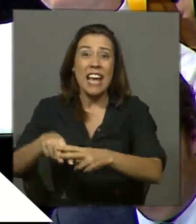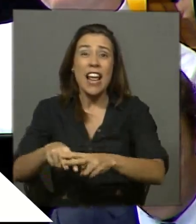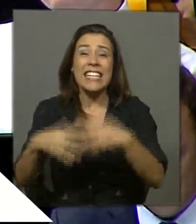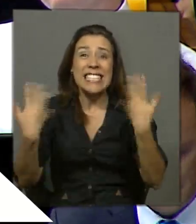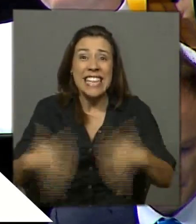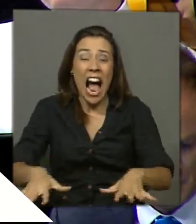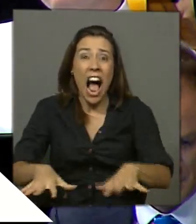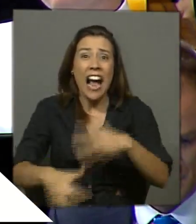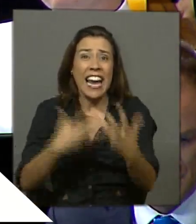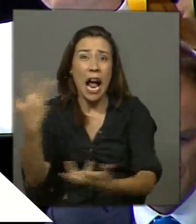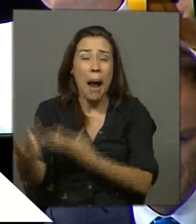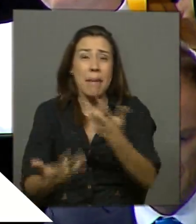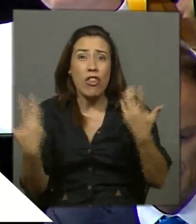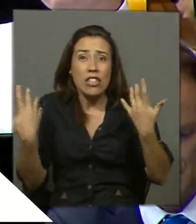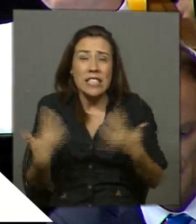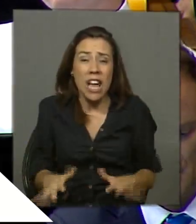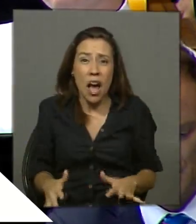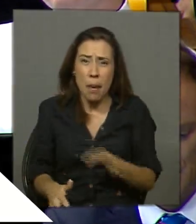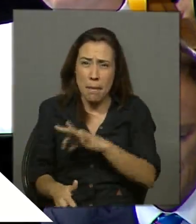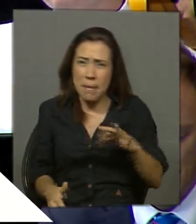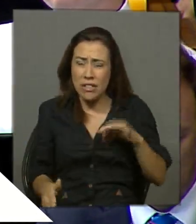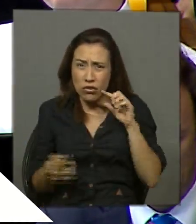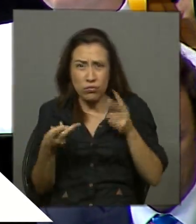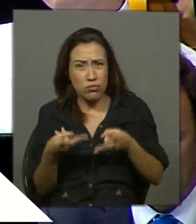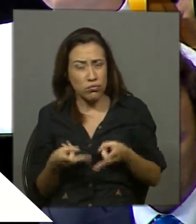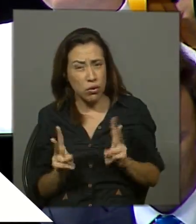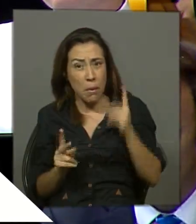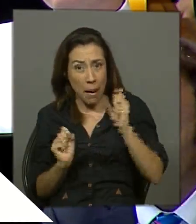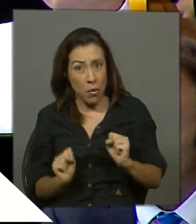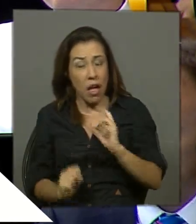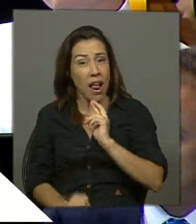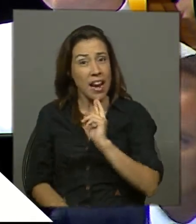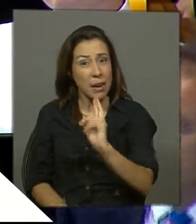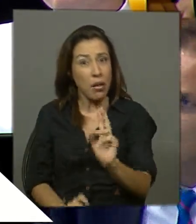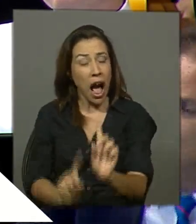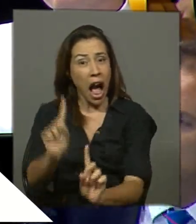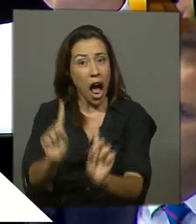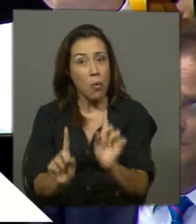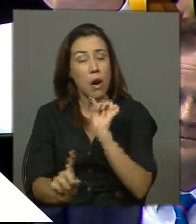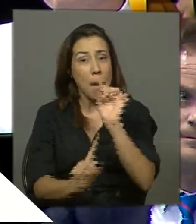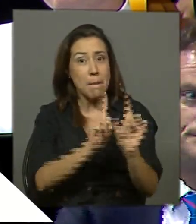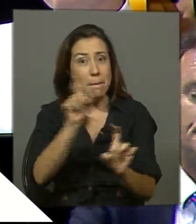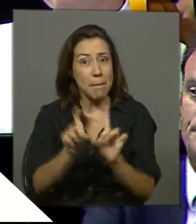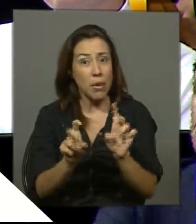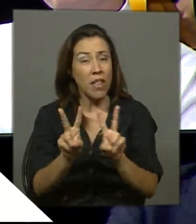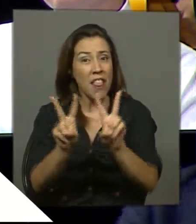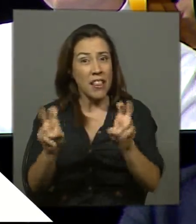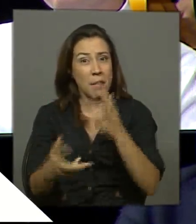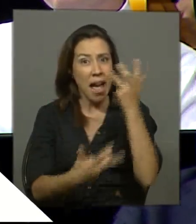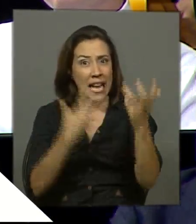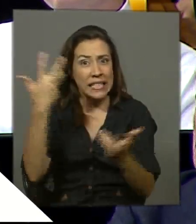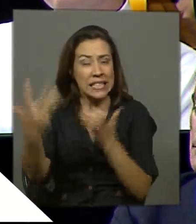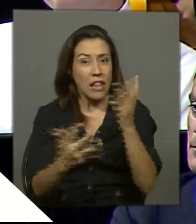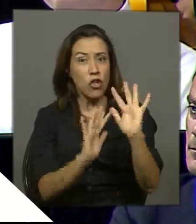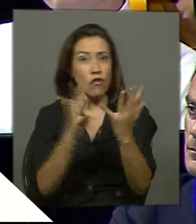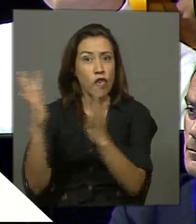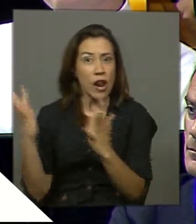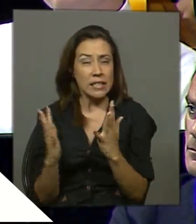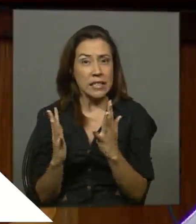presidente ministro está disponible para responder algunas preguntas respecto a los incendios